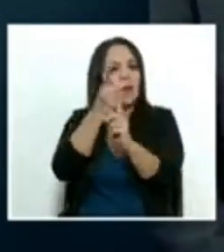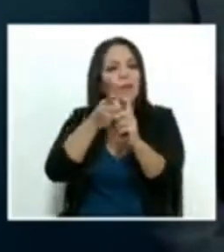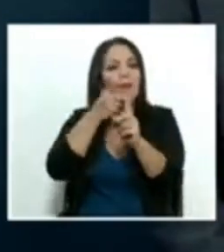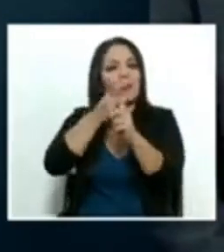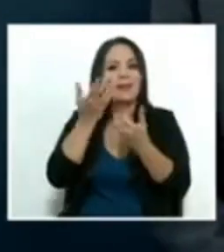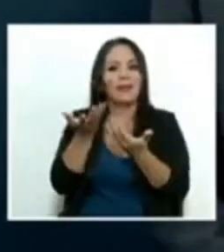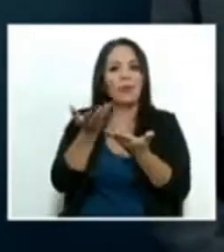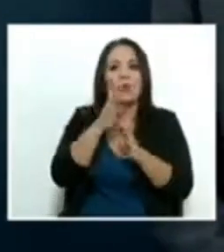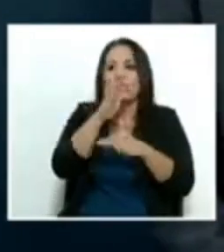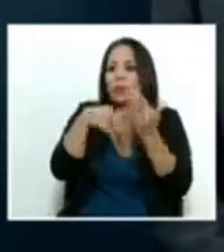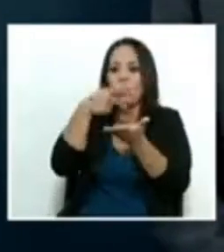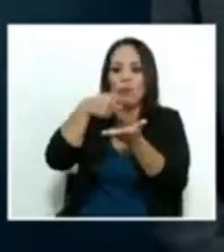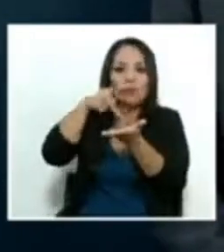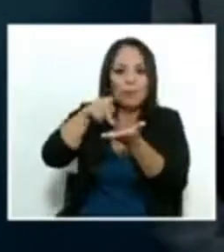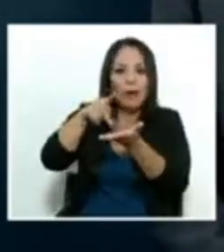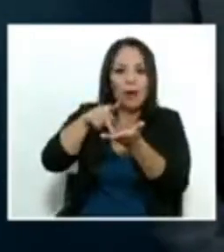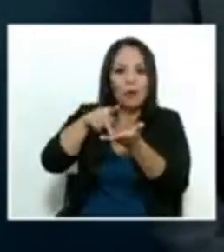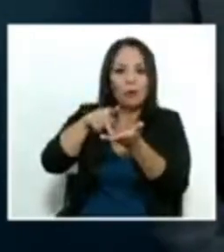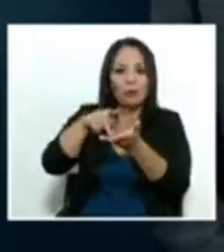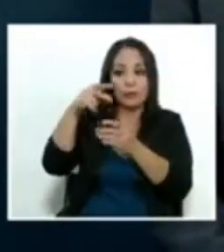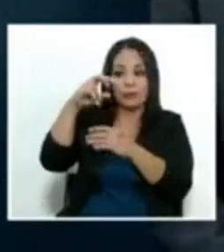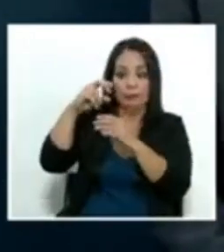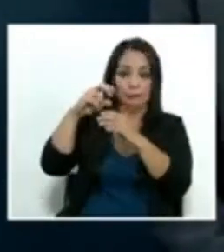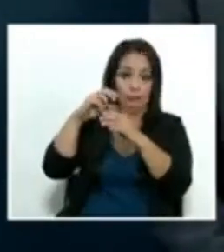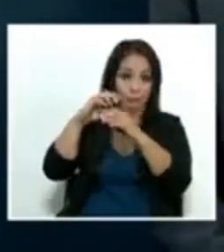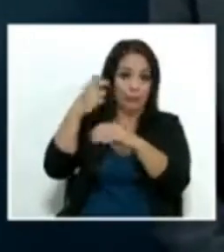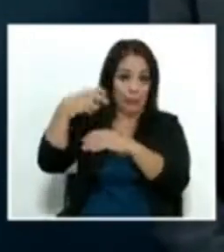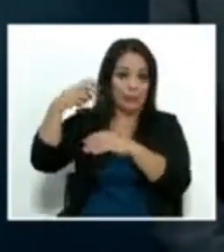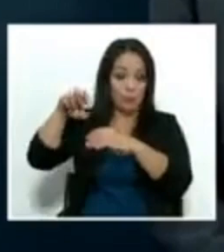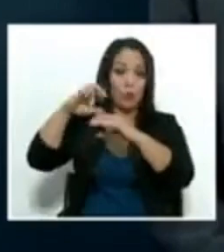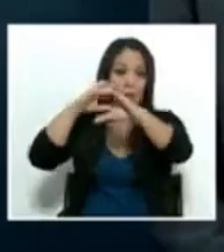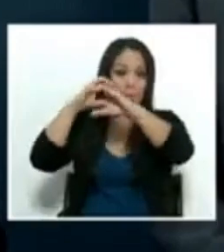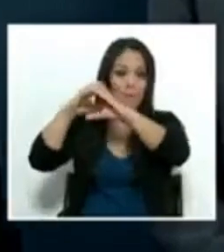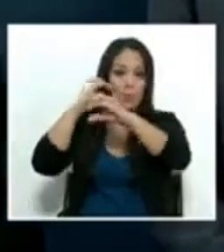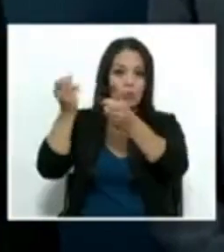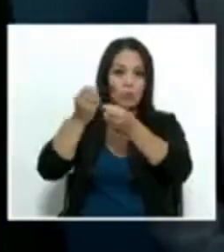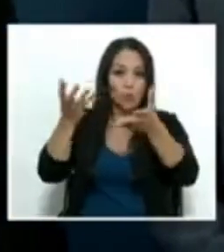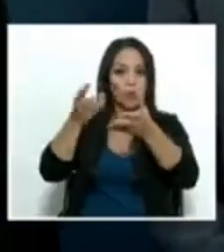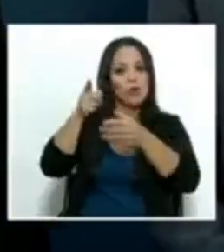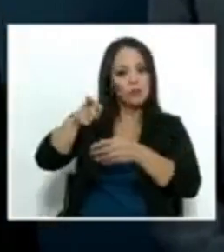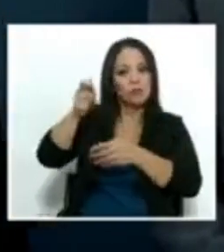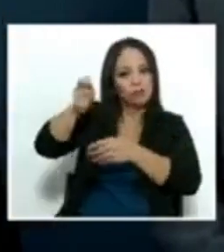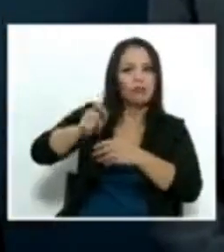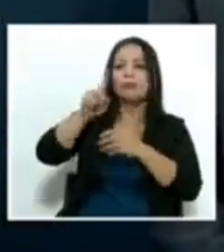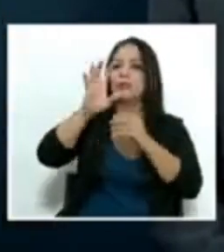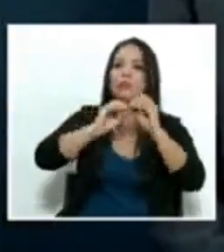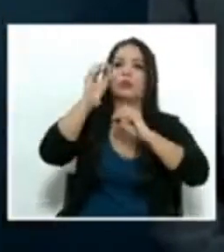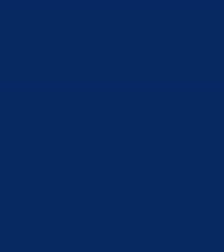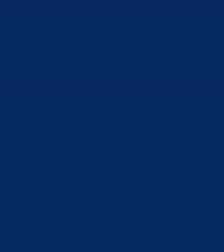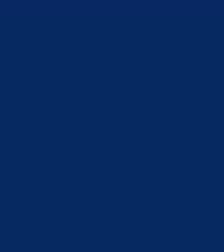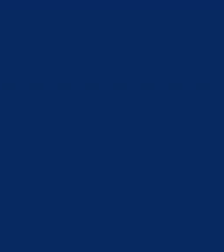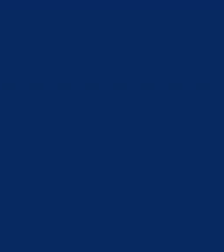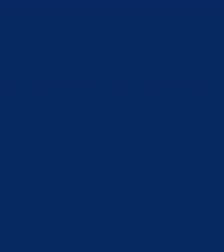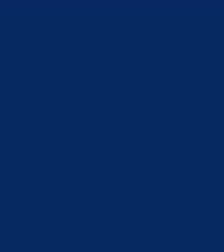los pagos en el transporte, que el 100% de los pagos en el transporte sea electrónico.